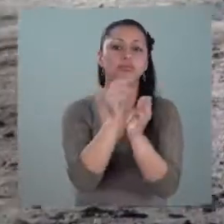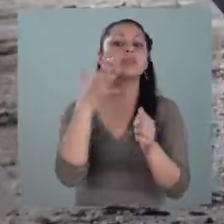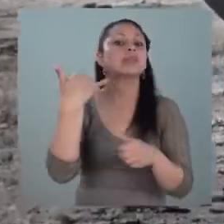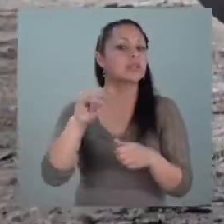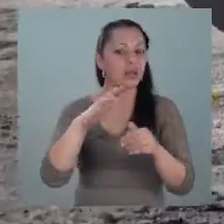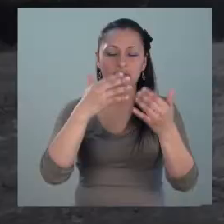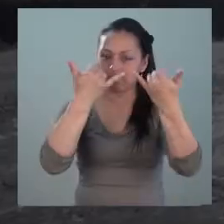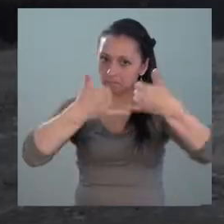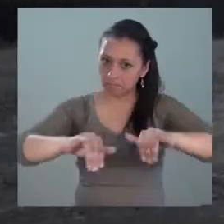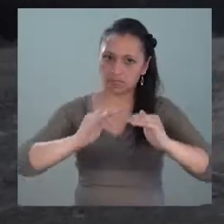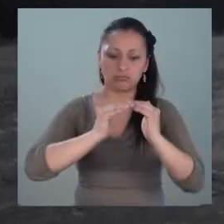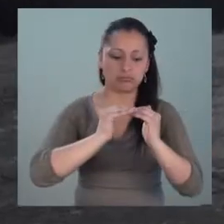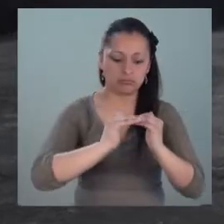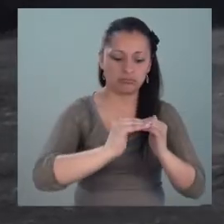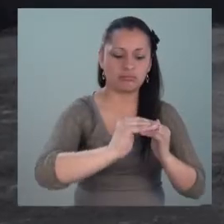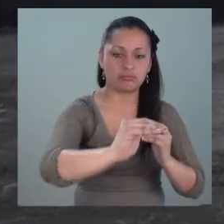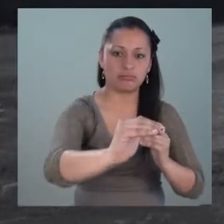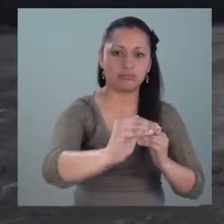construcción propiamente dicha,